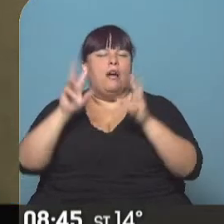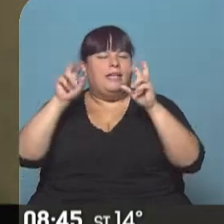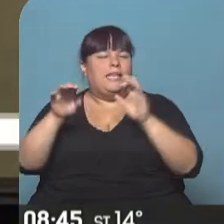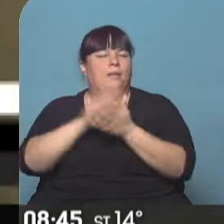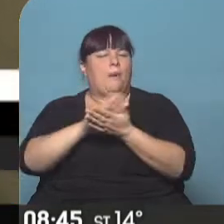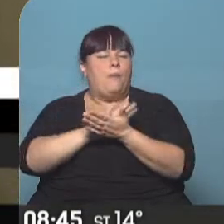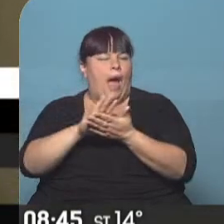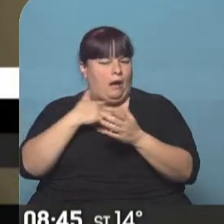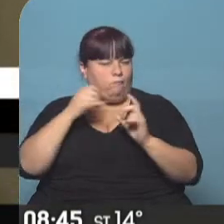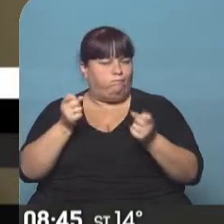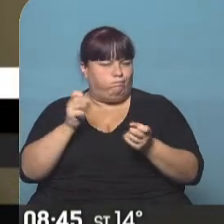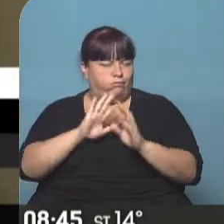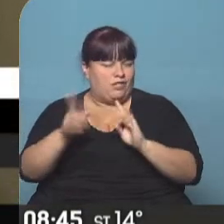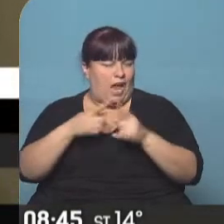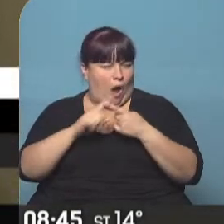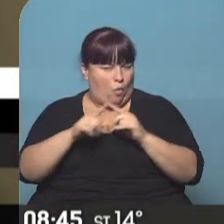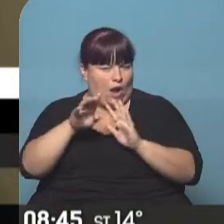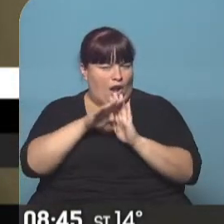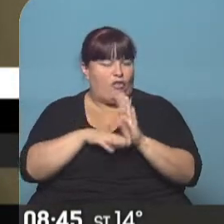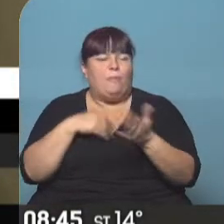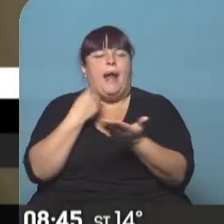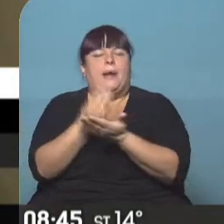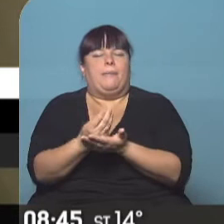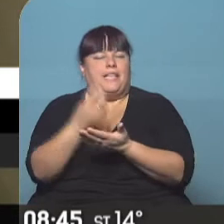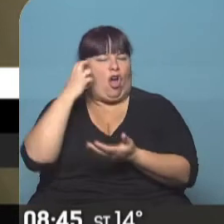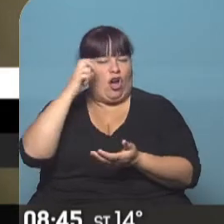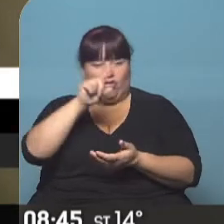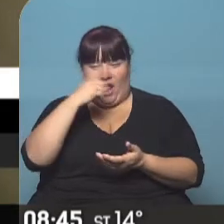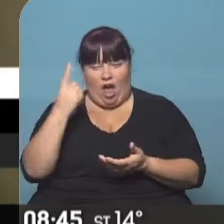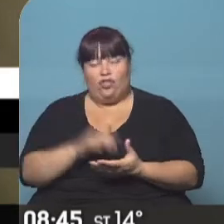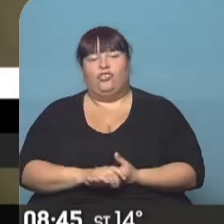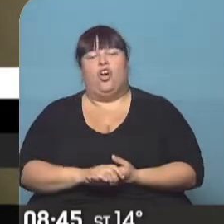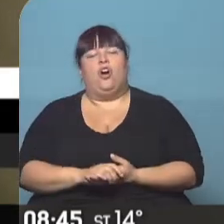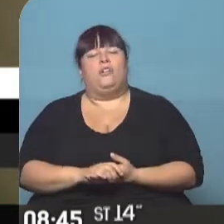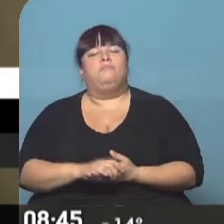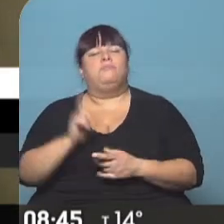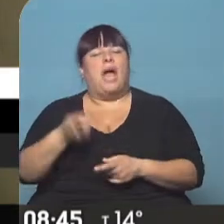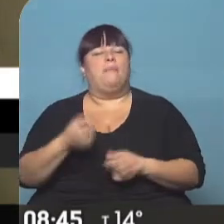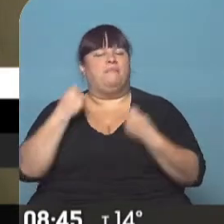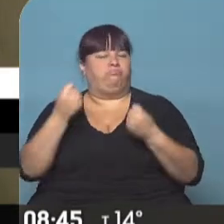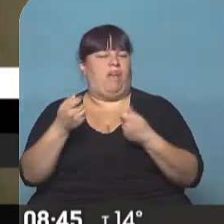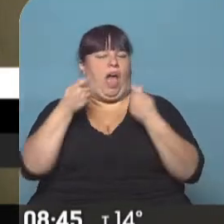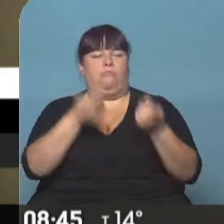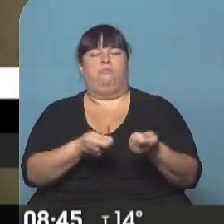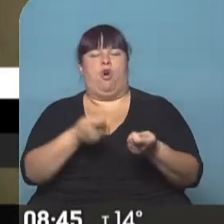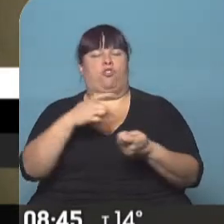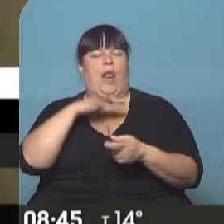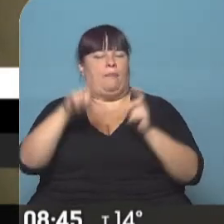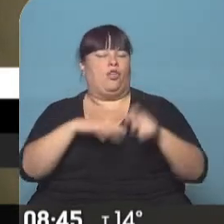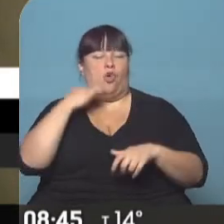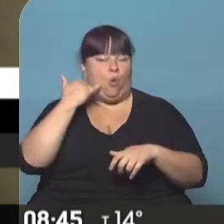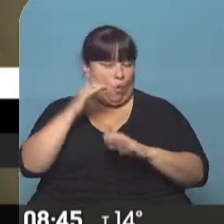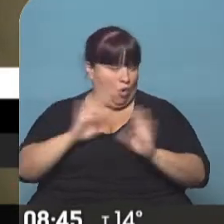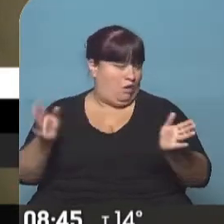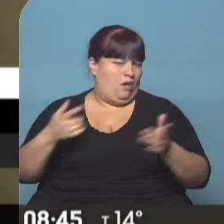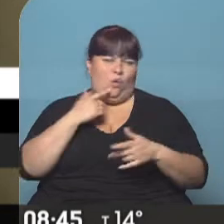básicos de lo que vamos a representar en el congreso de la nación y levantando la bandera de los jujeños así que